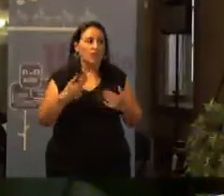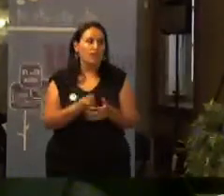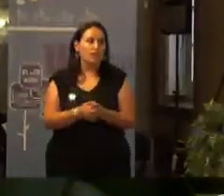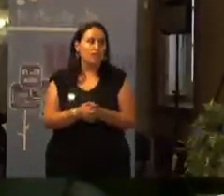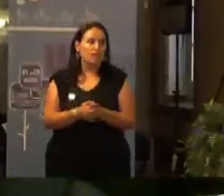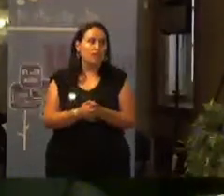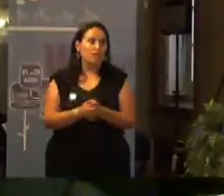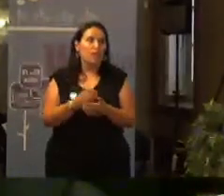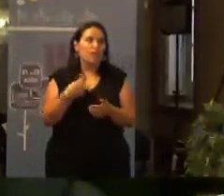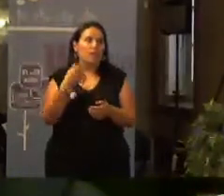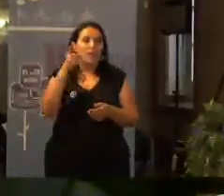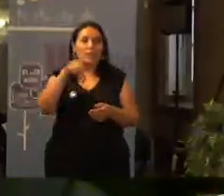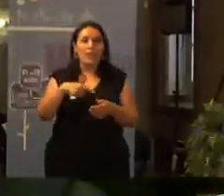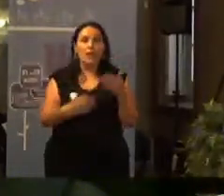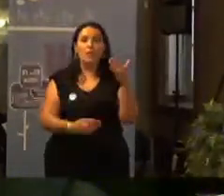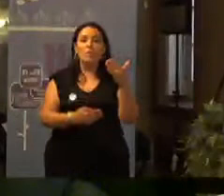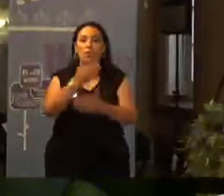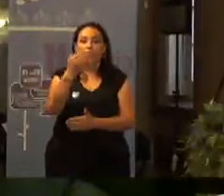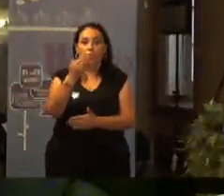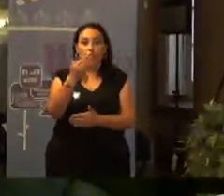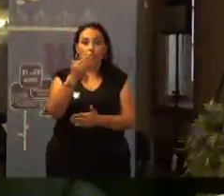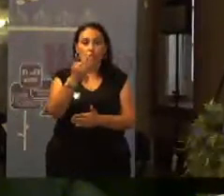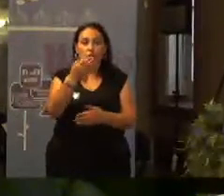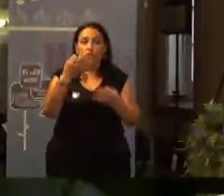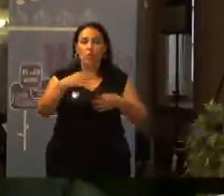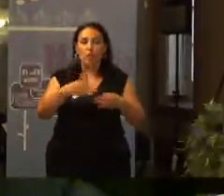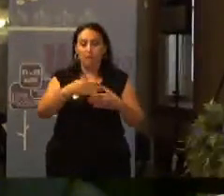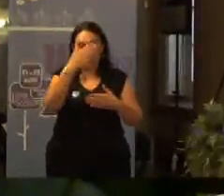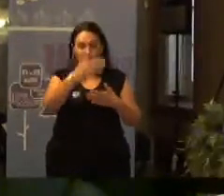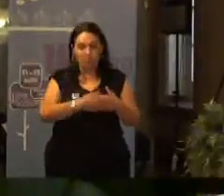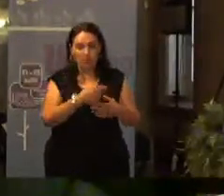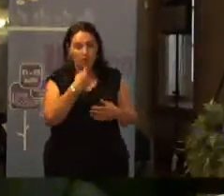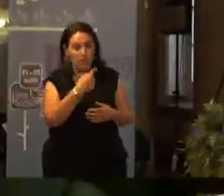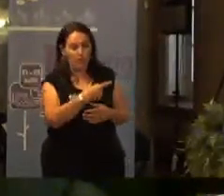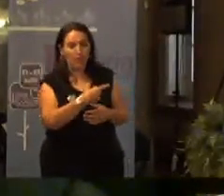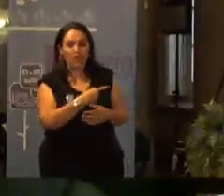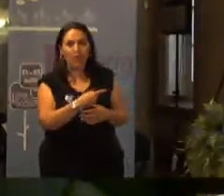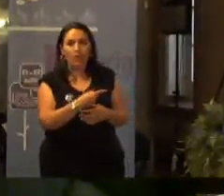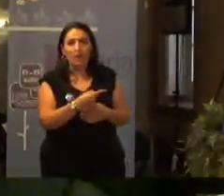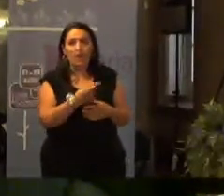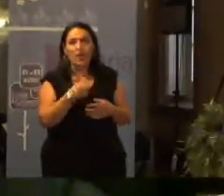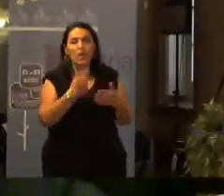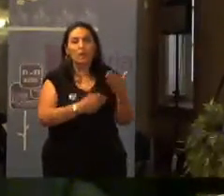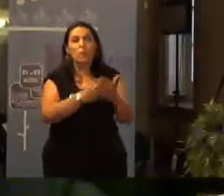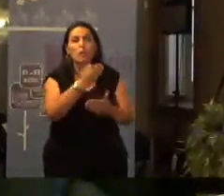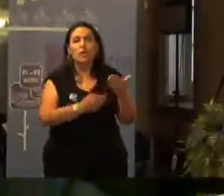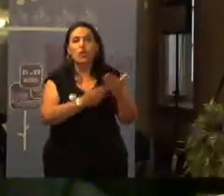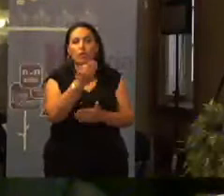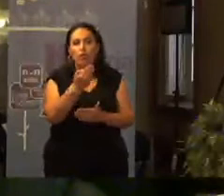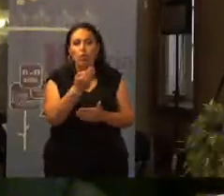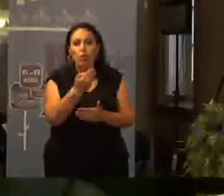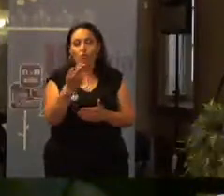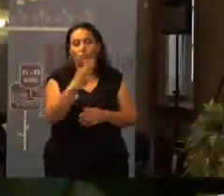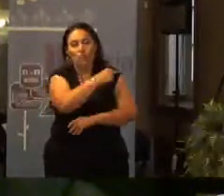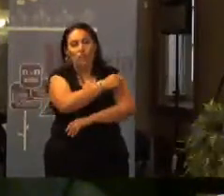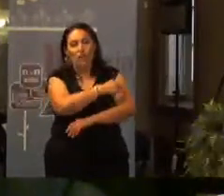e incluso as primeiras planas dos periódicos siguen sendo unha reedición do que era o xornalismo, os xornais do